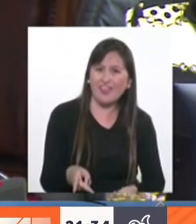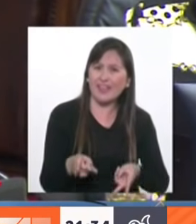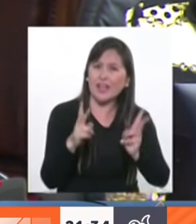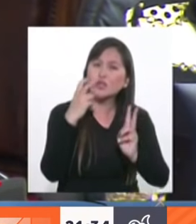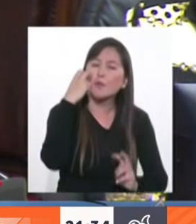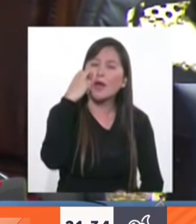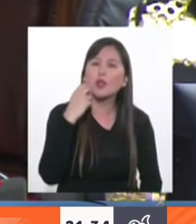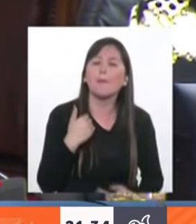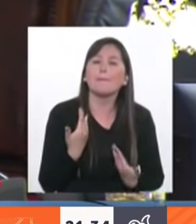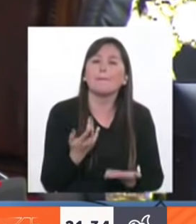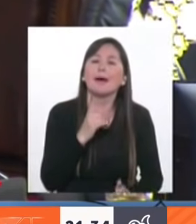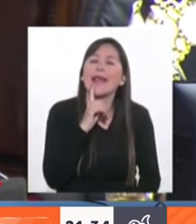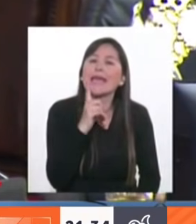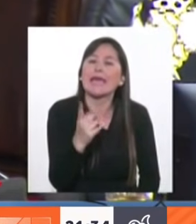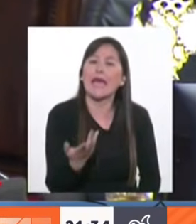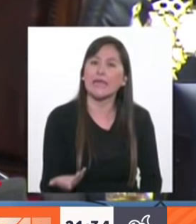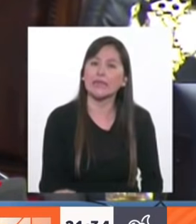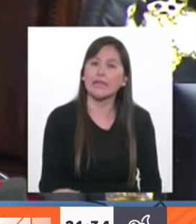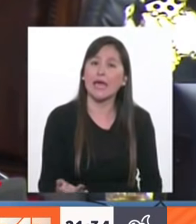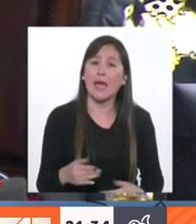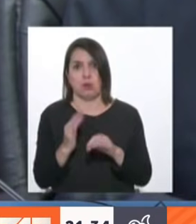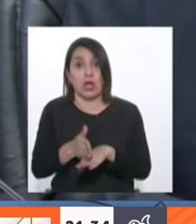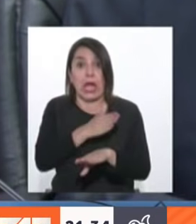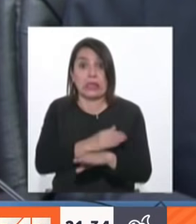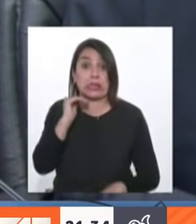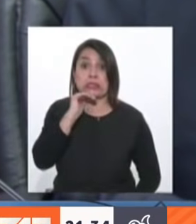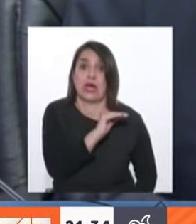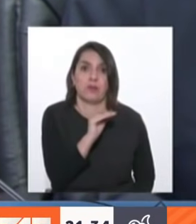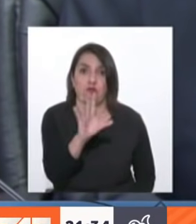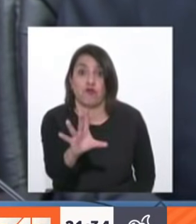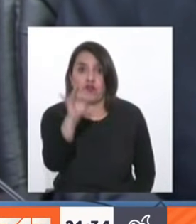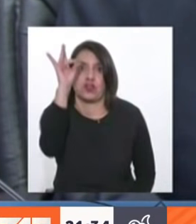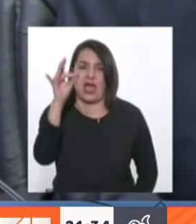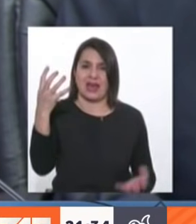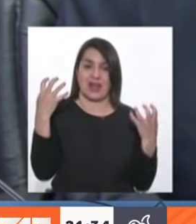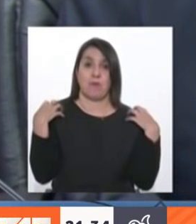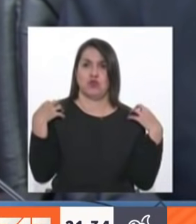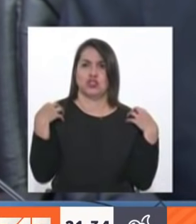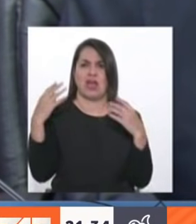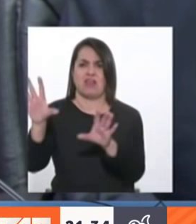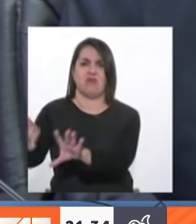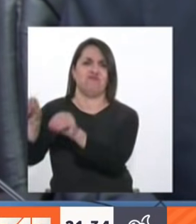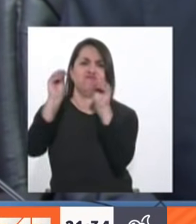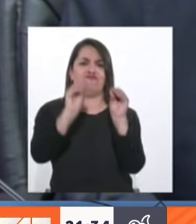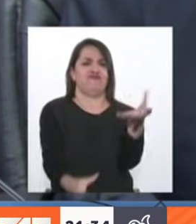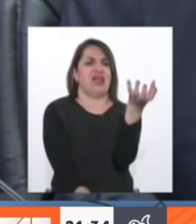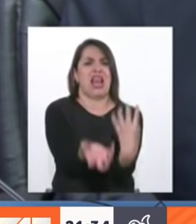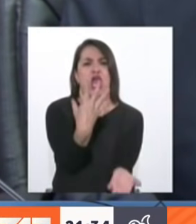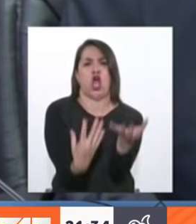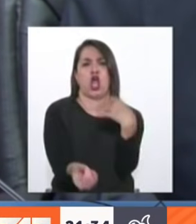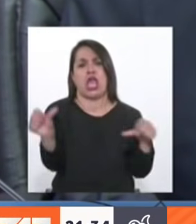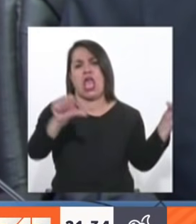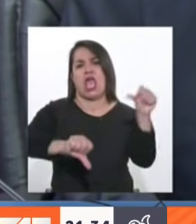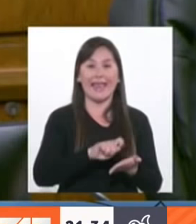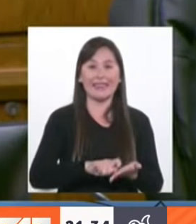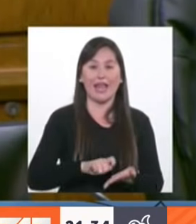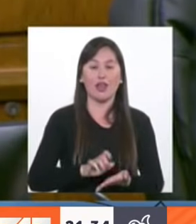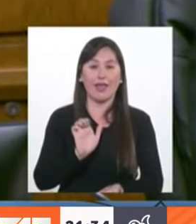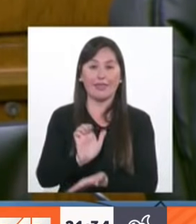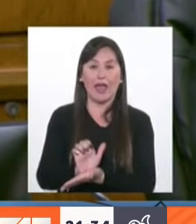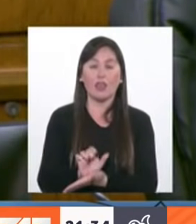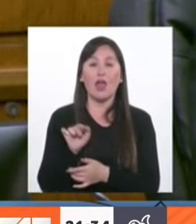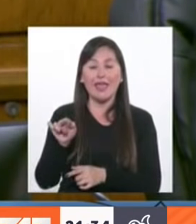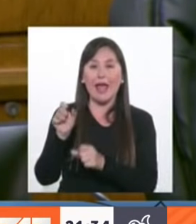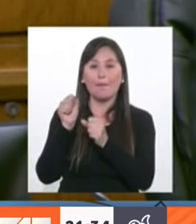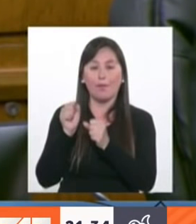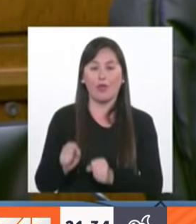quién? ¿Para los niños delincuentes? Lanzándolo a la hoguera para responder a las hordas de Twitter. Podía